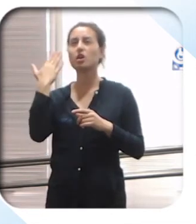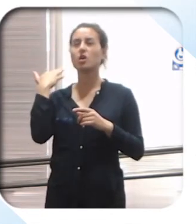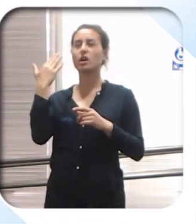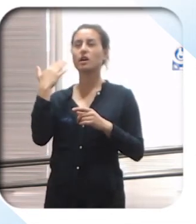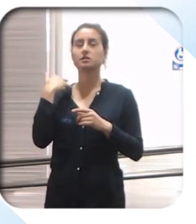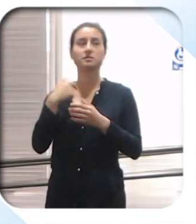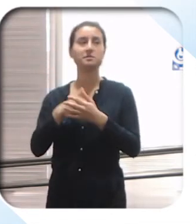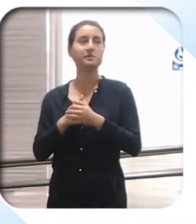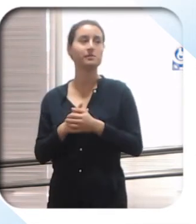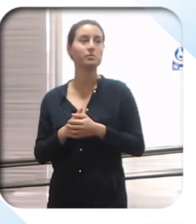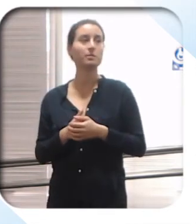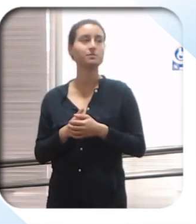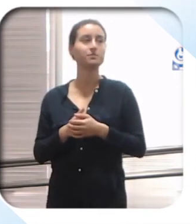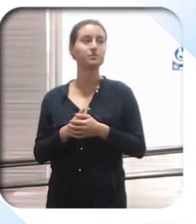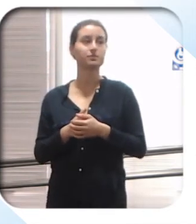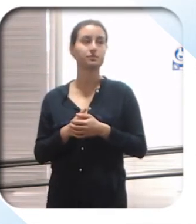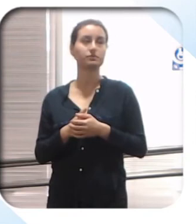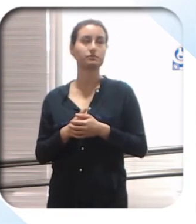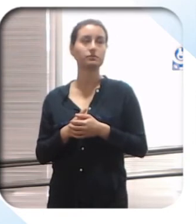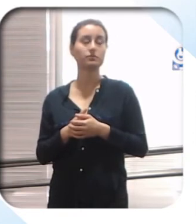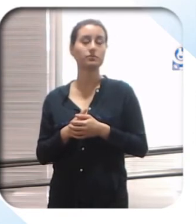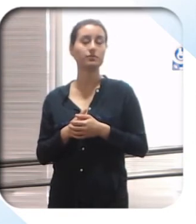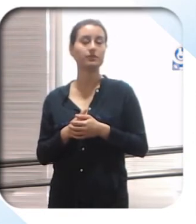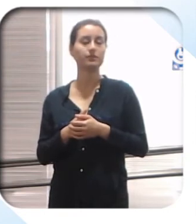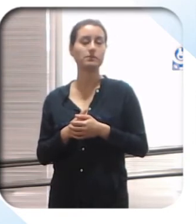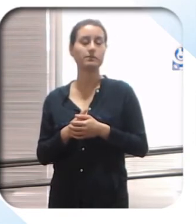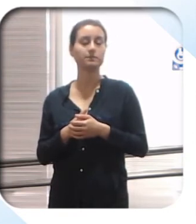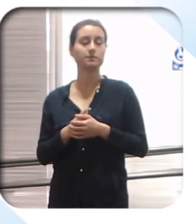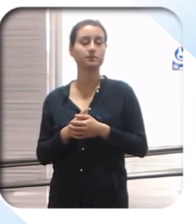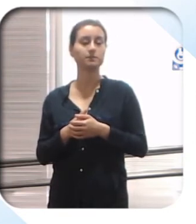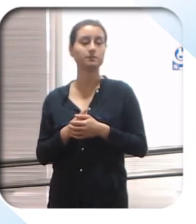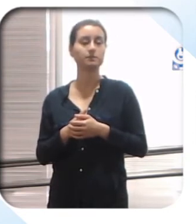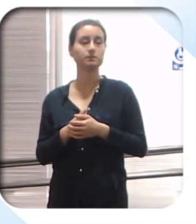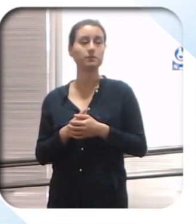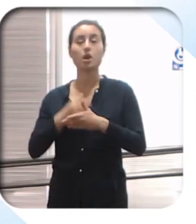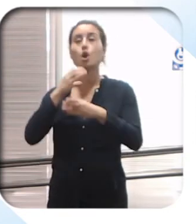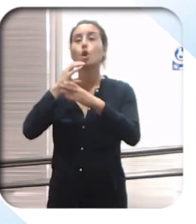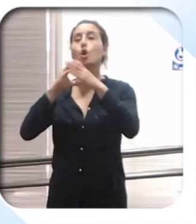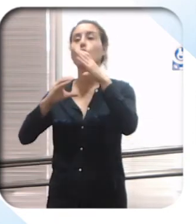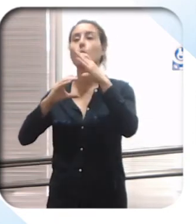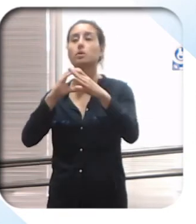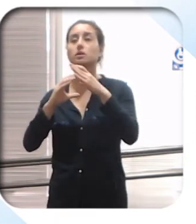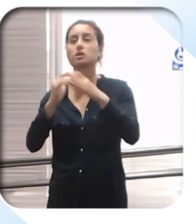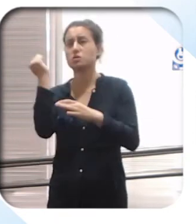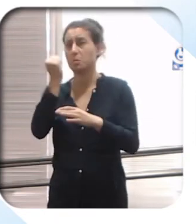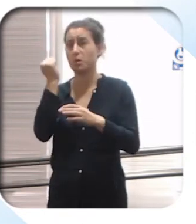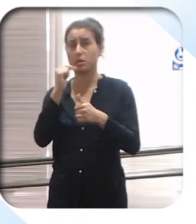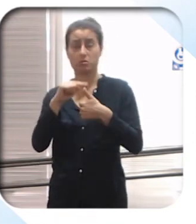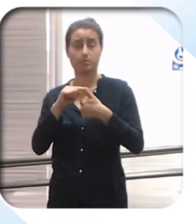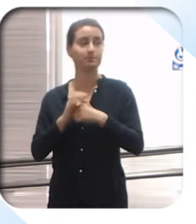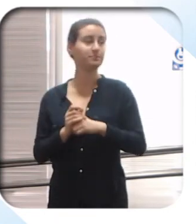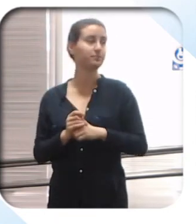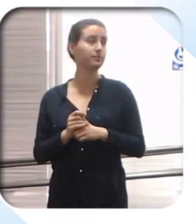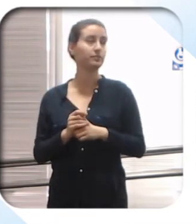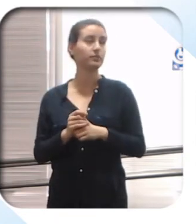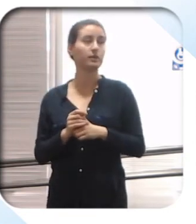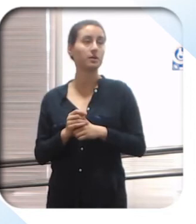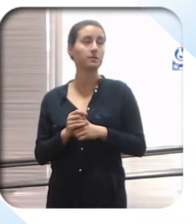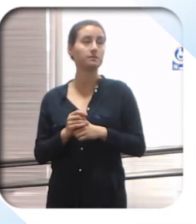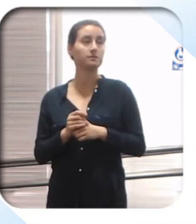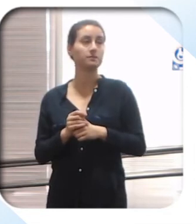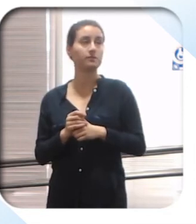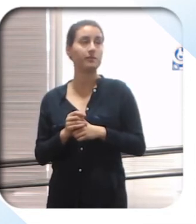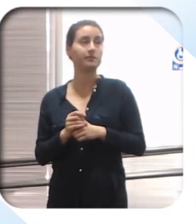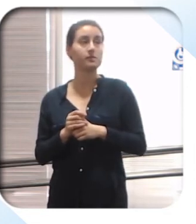trascendencia, evidentemente, si es función reproductiva, pero importantísimo es la comunicación, ¿tá? Al servicio,